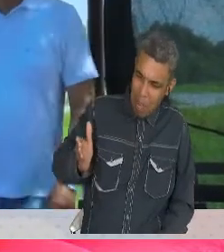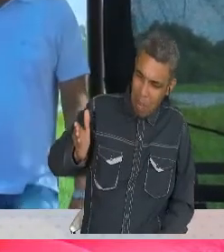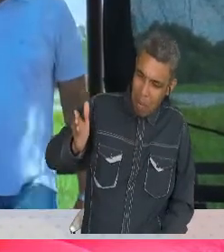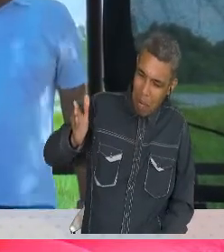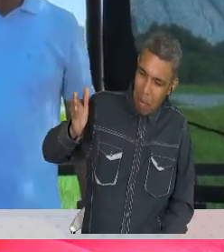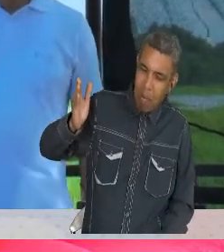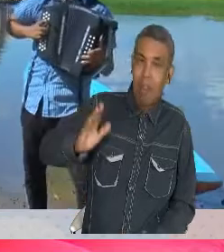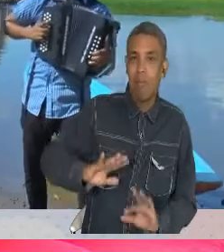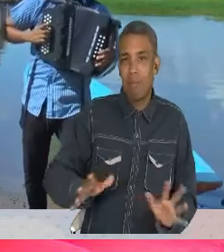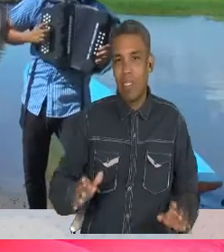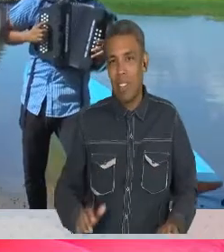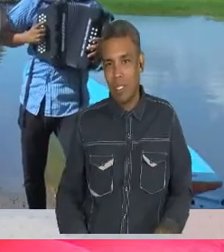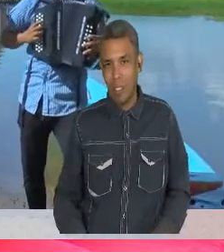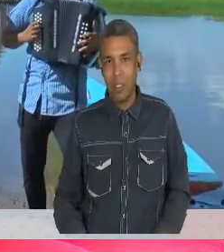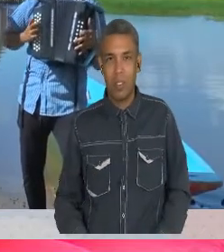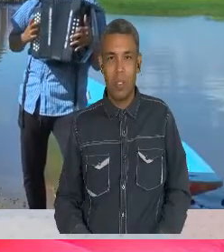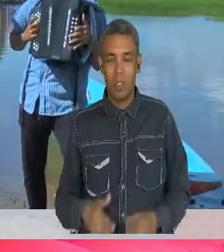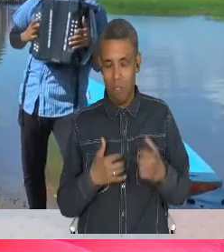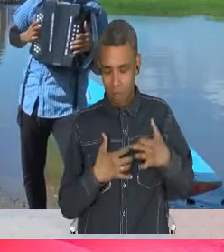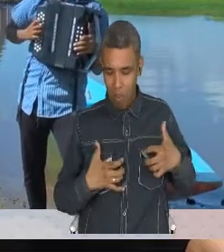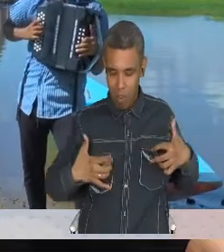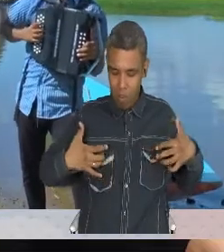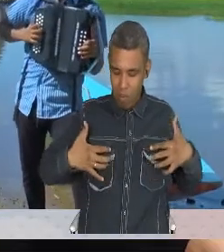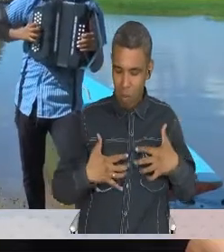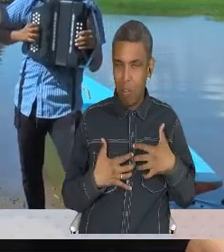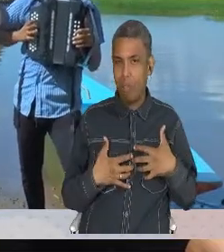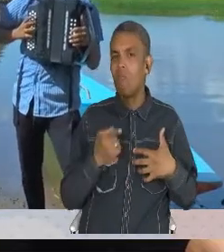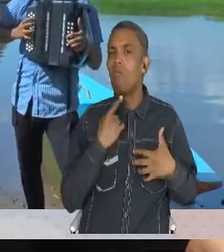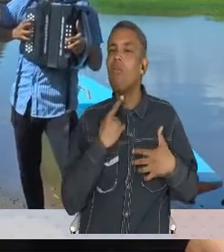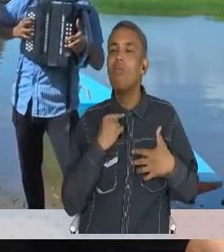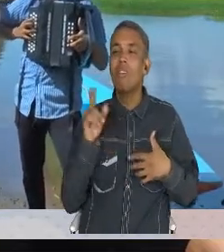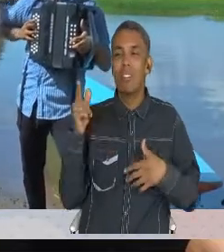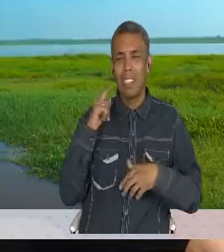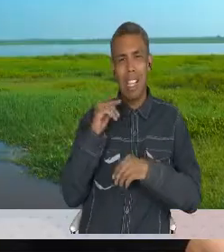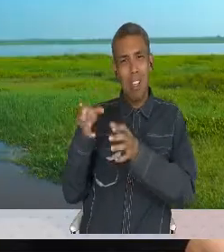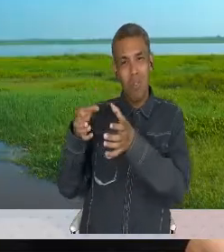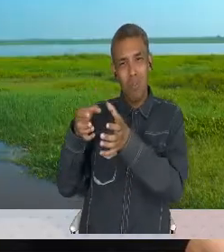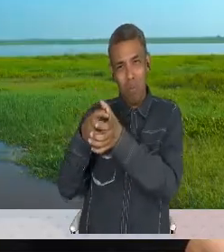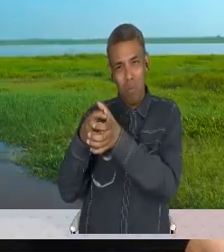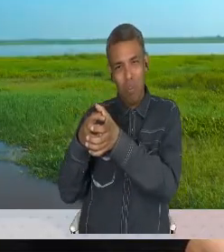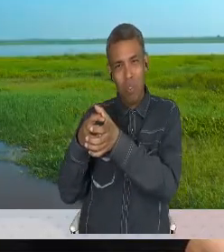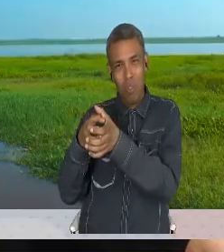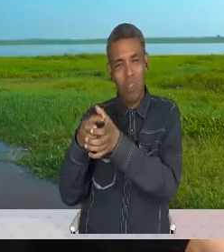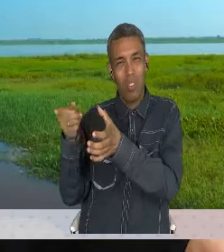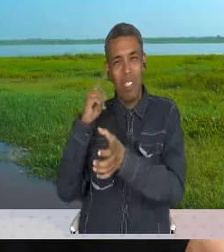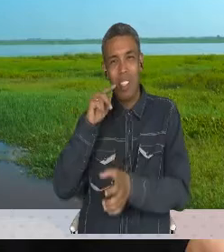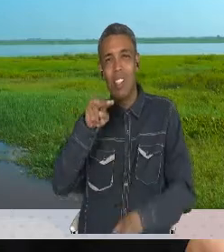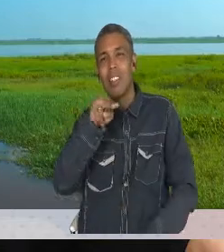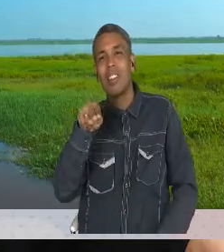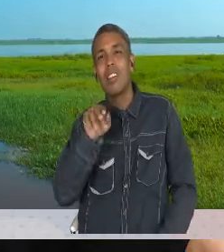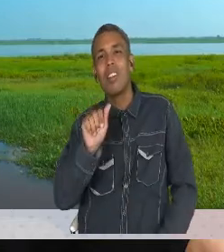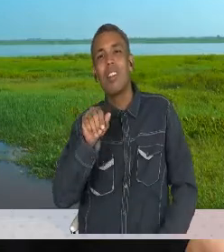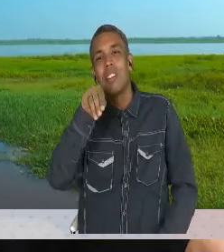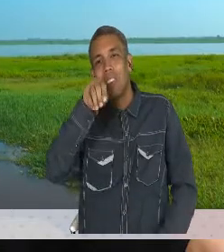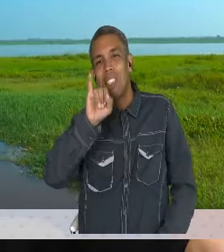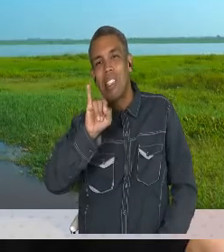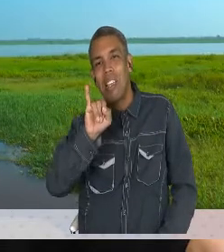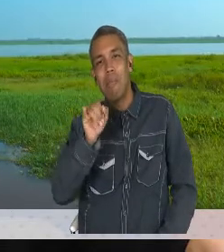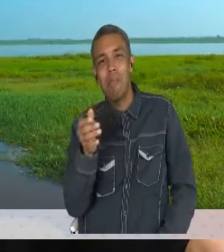ser corista de Sammy Ariza y José Montes en ese tiempo y fui agarrándole el amor al vallenato, pero